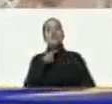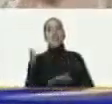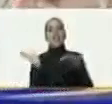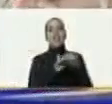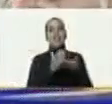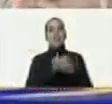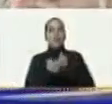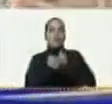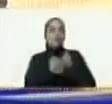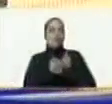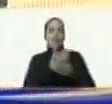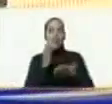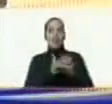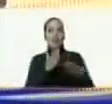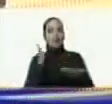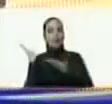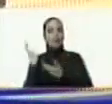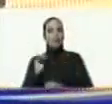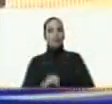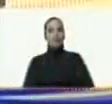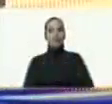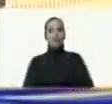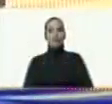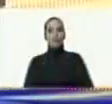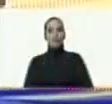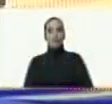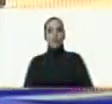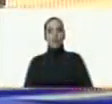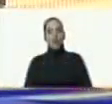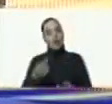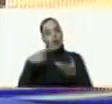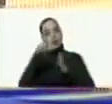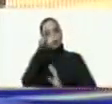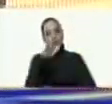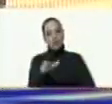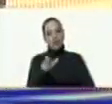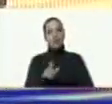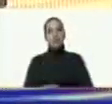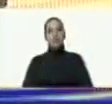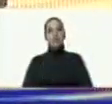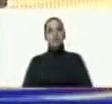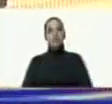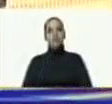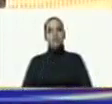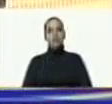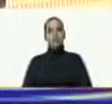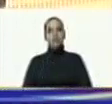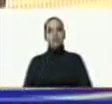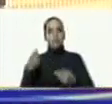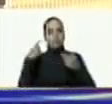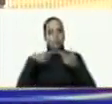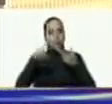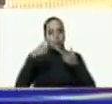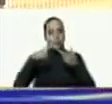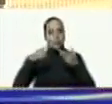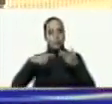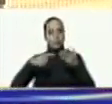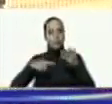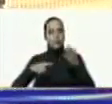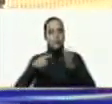Isidoro Duarte, igualmente Isidoro. Juan Calzadilla, Juan Antonio Calzadilla Riaza, Lionel